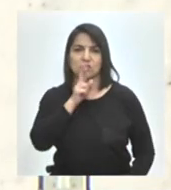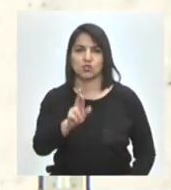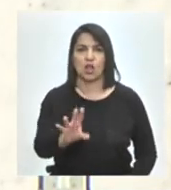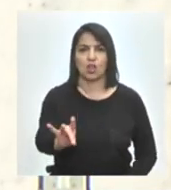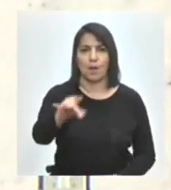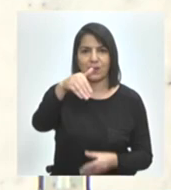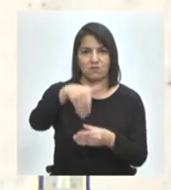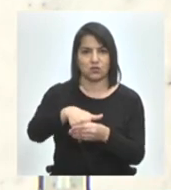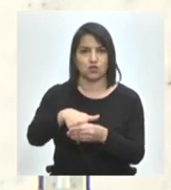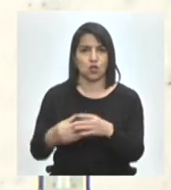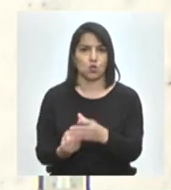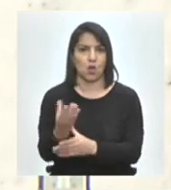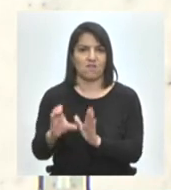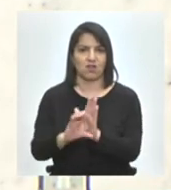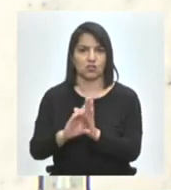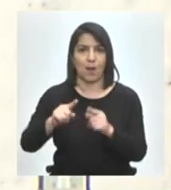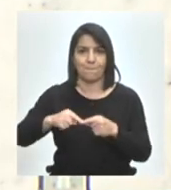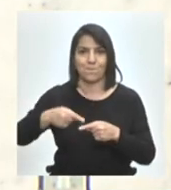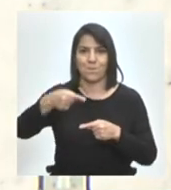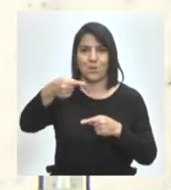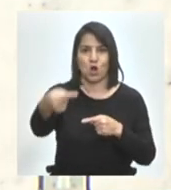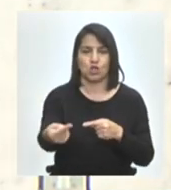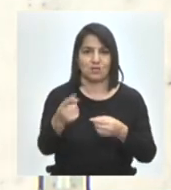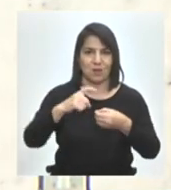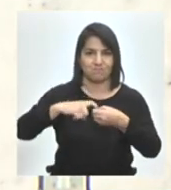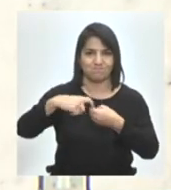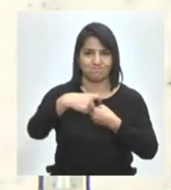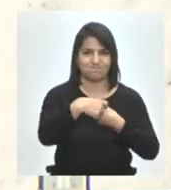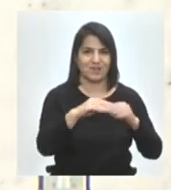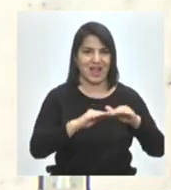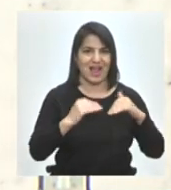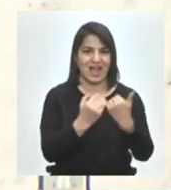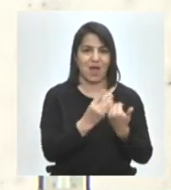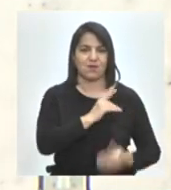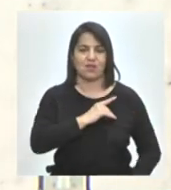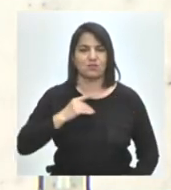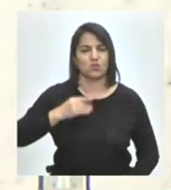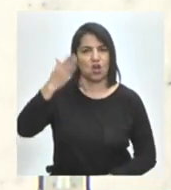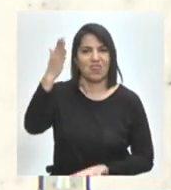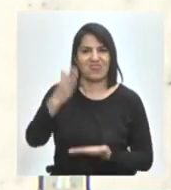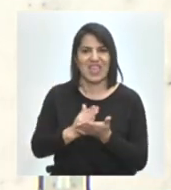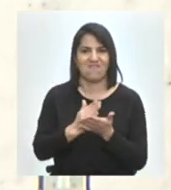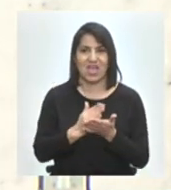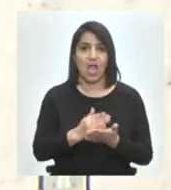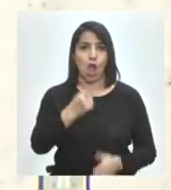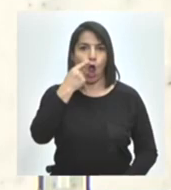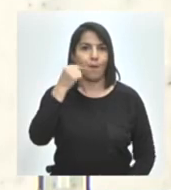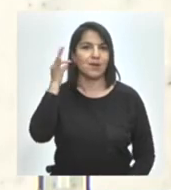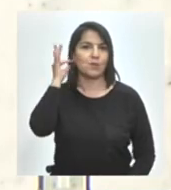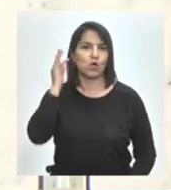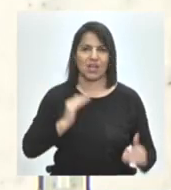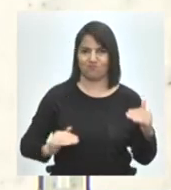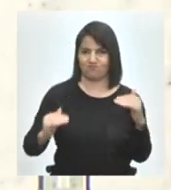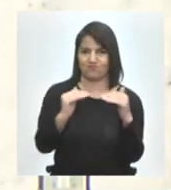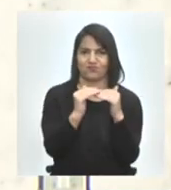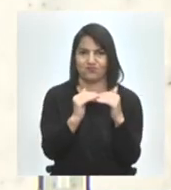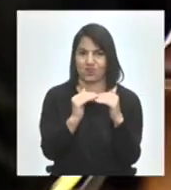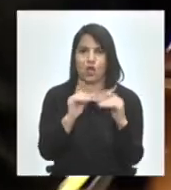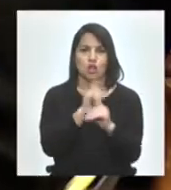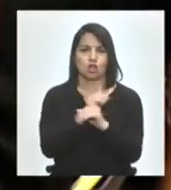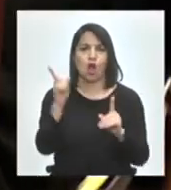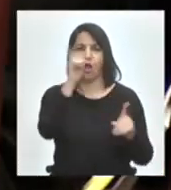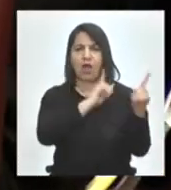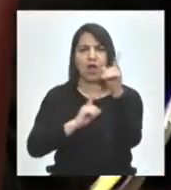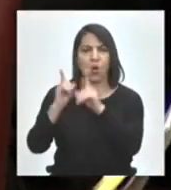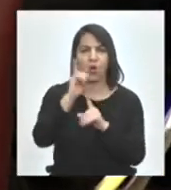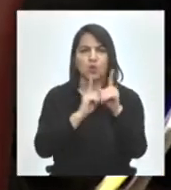plebiscito constitucional, la próxima composición de esta Cámara tiene que ser paritaria. No hay excusas para seguir